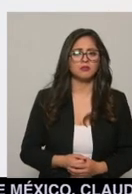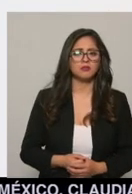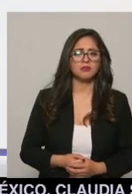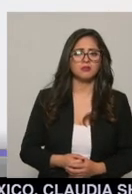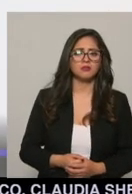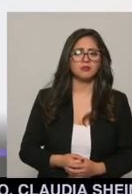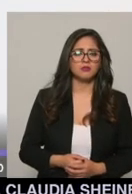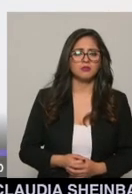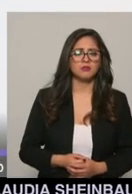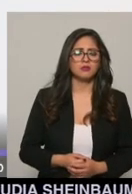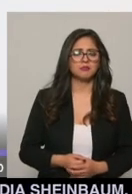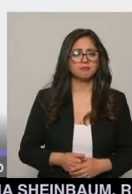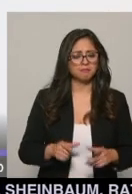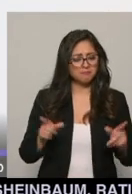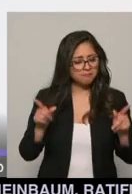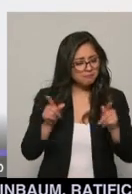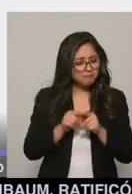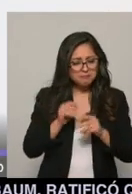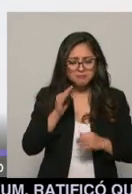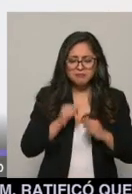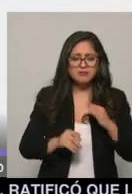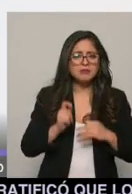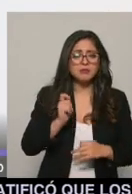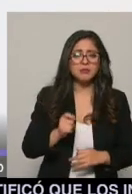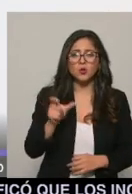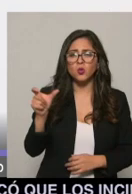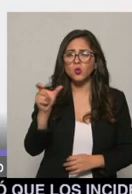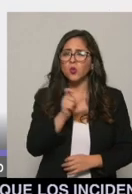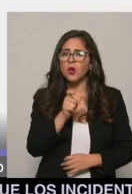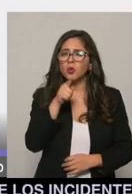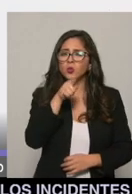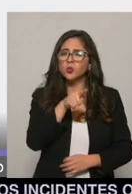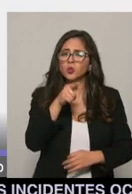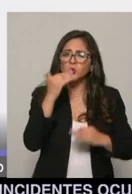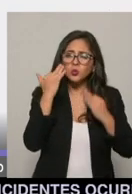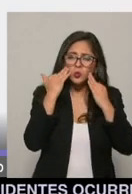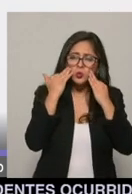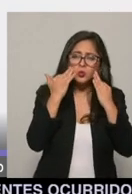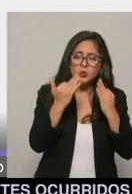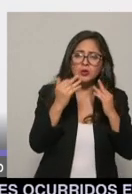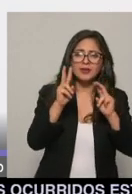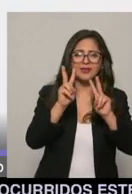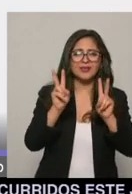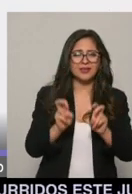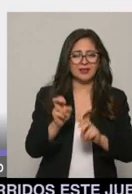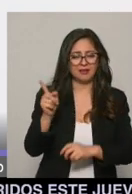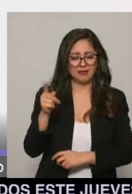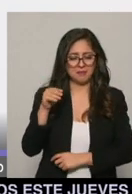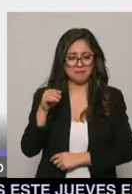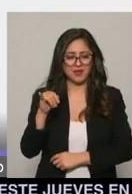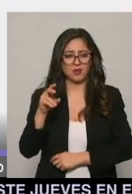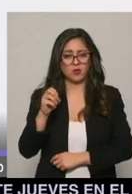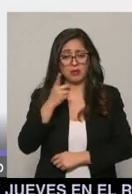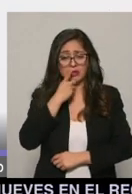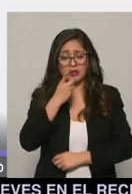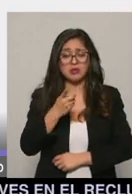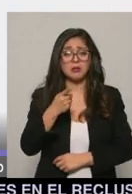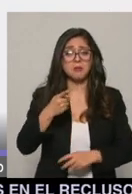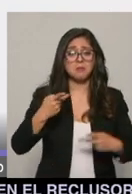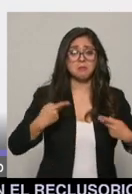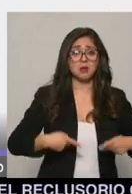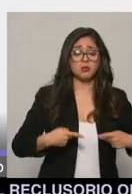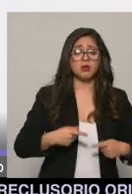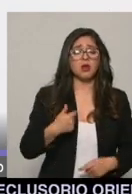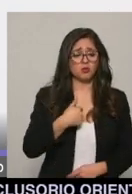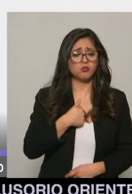que siempre que hay una llamada de atención o que la persona, hay un mito que dice que si la persona está diciendo que se va a matar, hagámosle